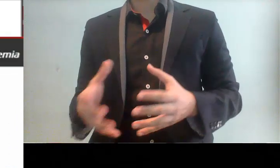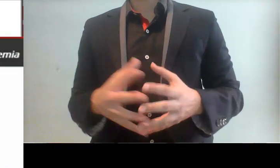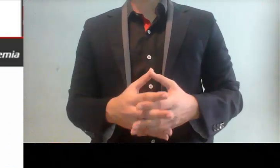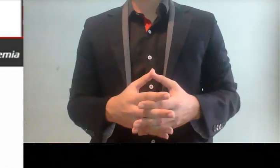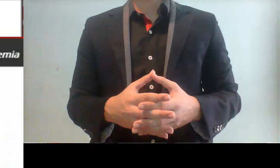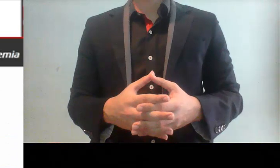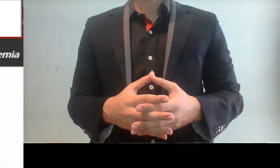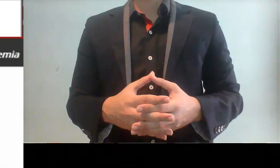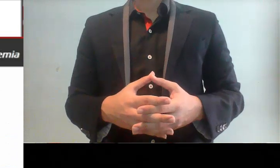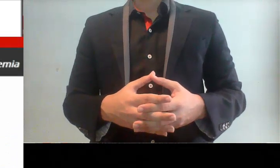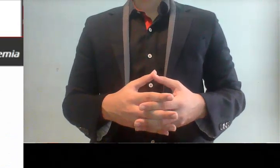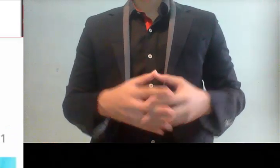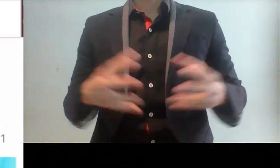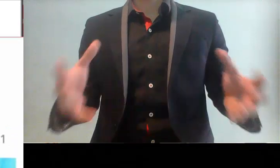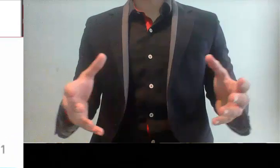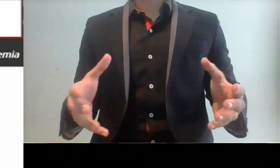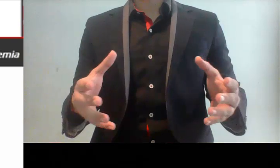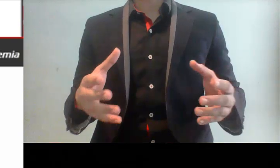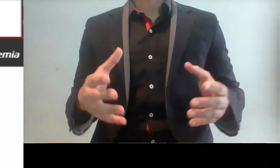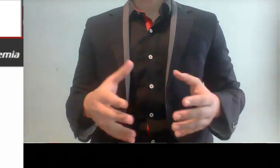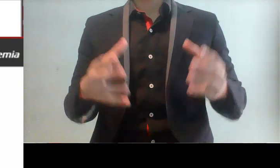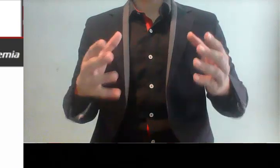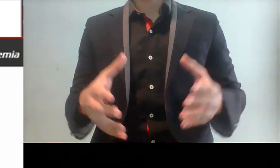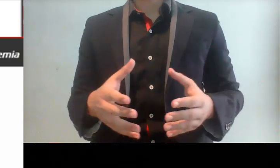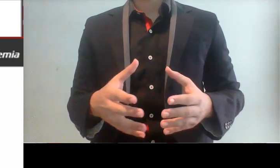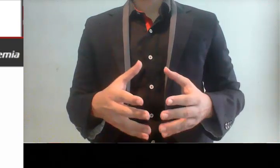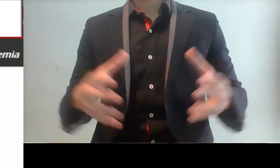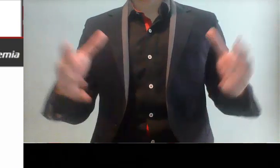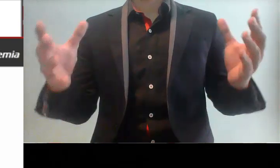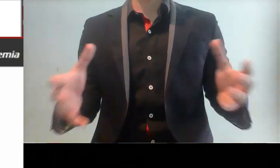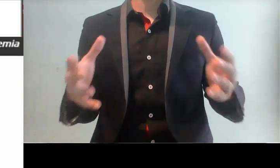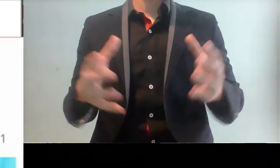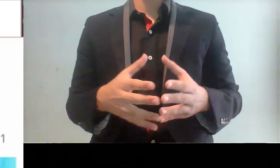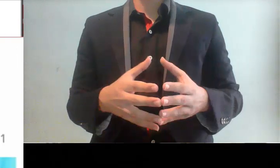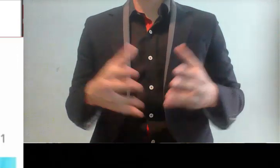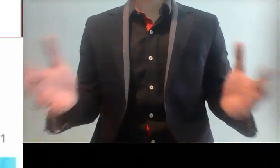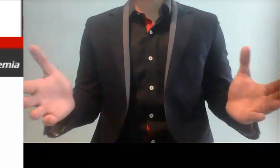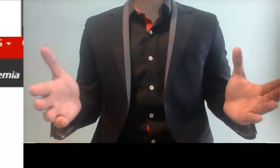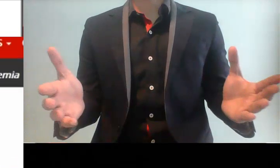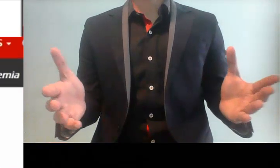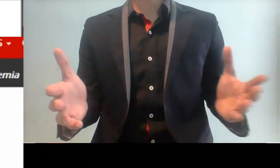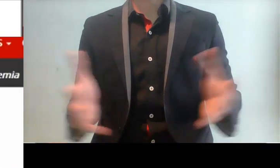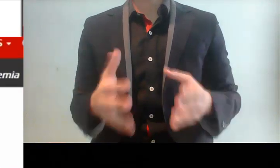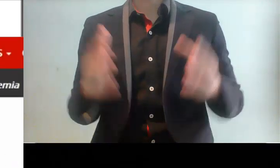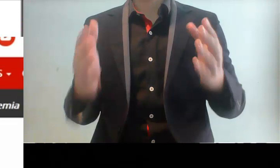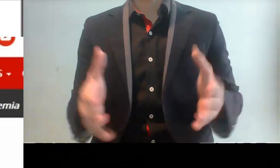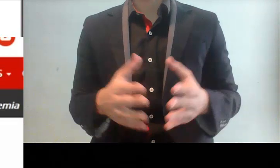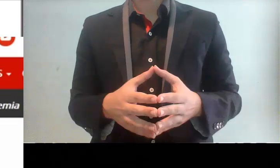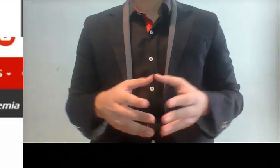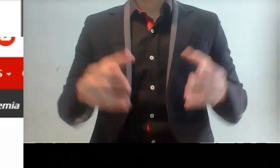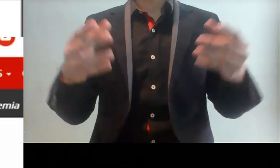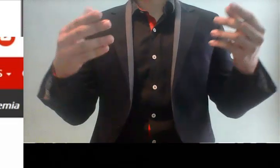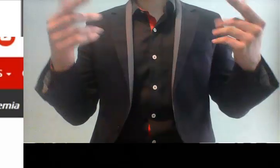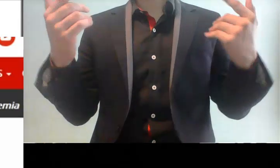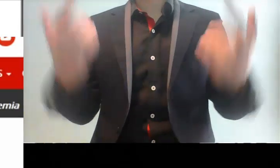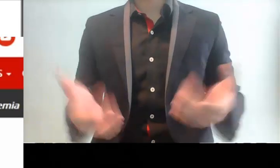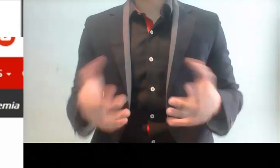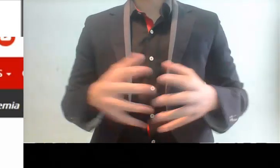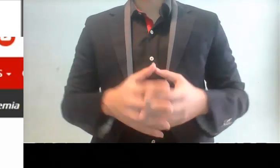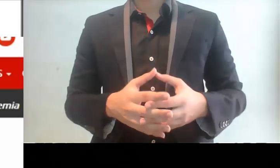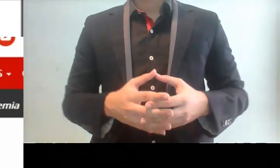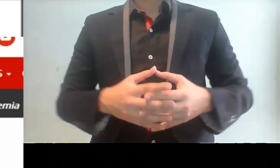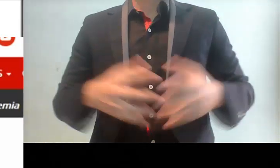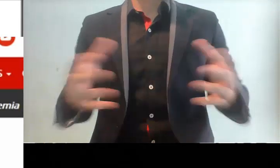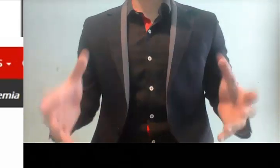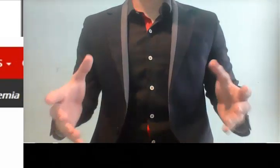Unidos, donde recordemos que la intervención por parte de hackers ha ocurrido. Y en nuestro país el tema de seguridad informática todavía está básicamente